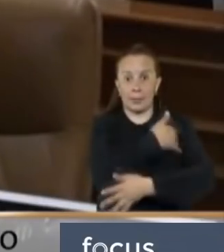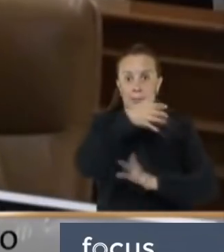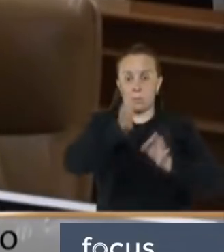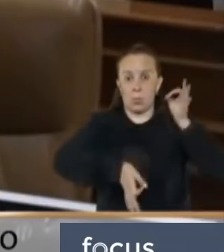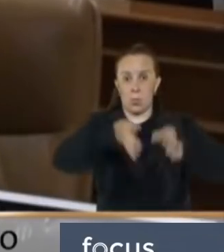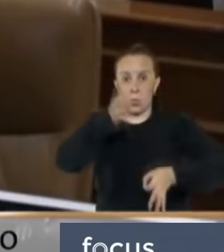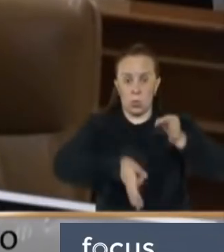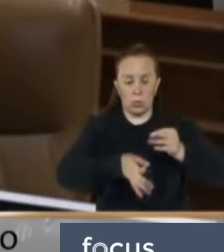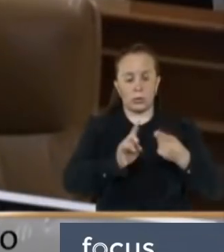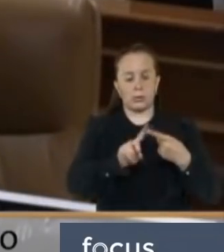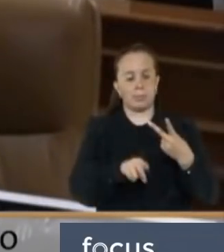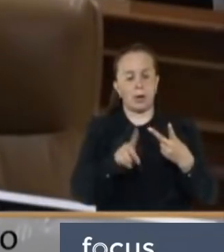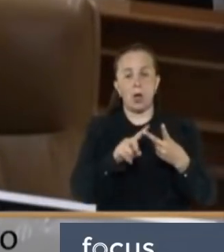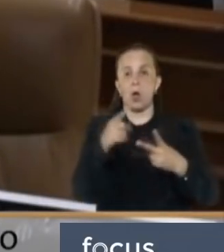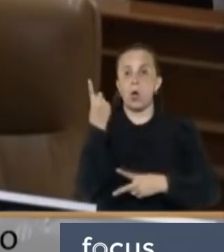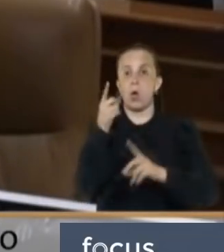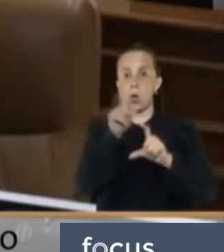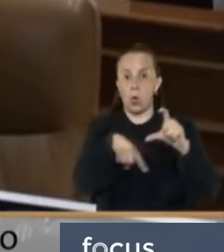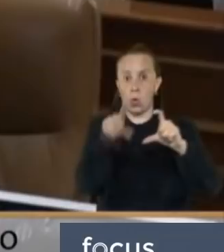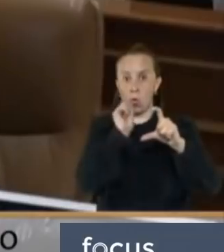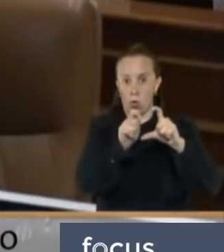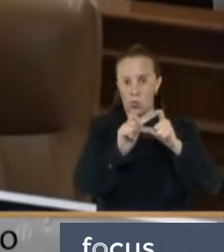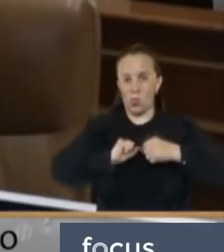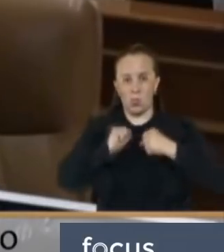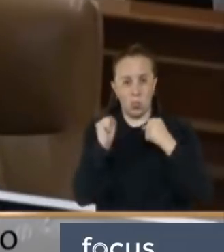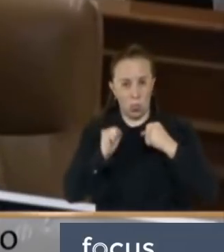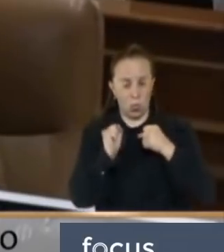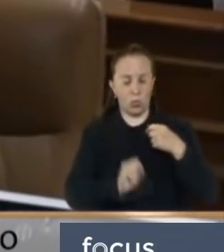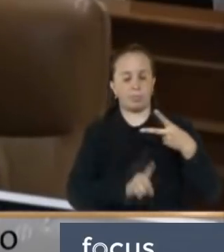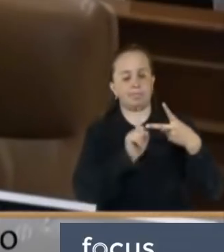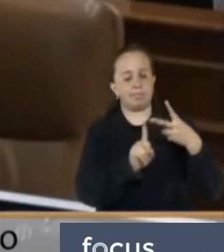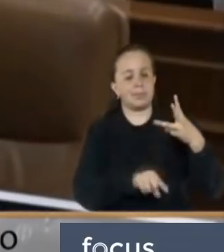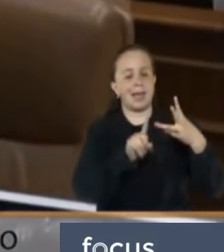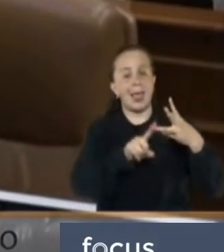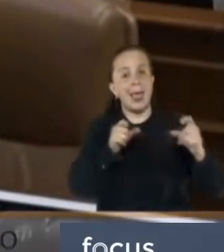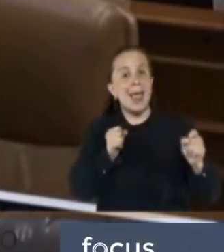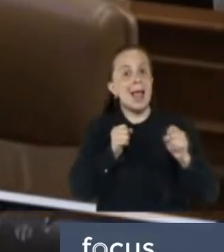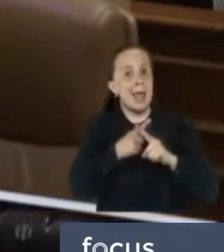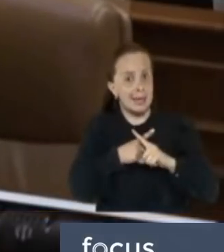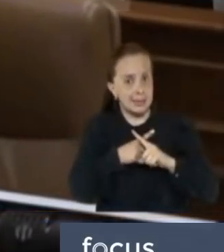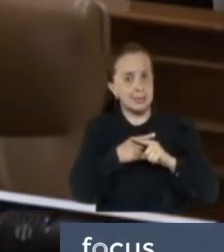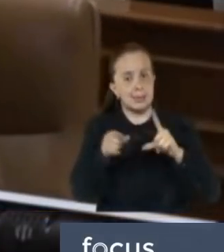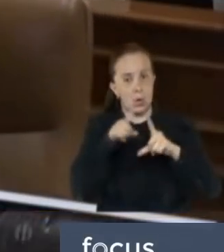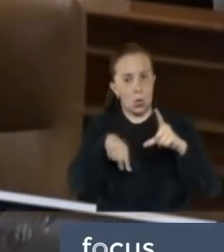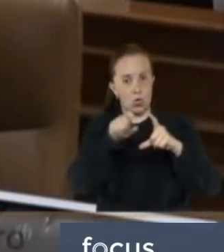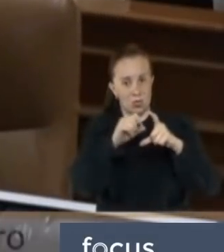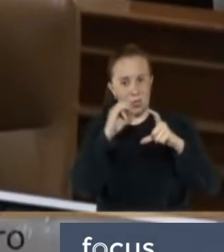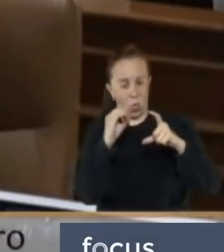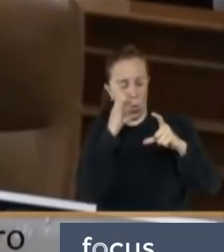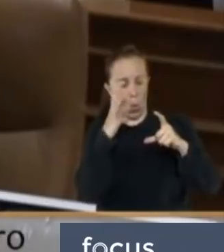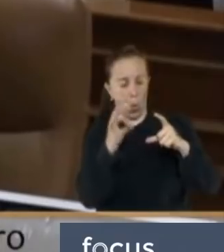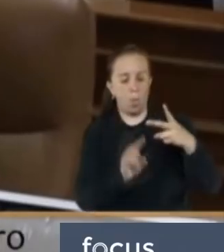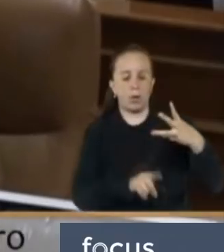cuando el contralor de Bogotá, cuando el excontralor que aspiraba a magistrado y el